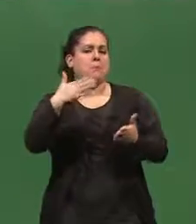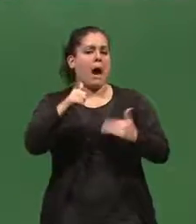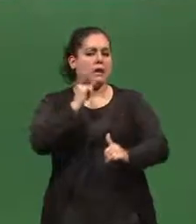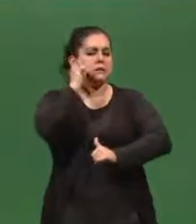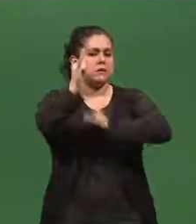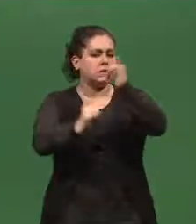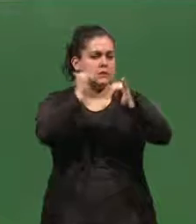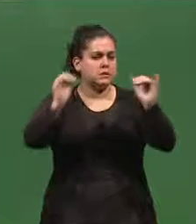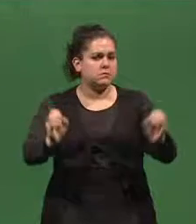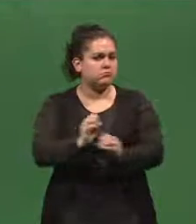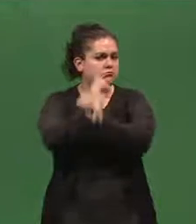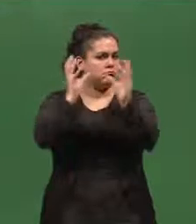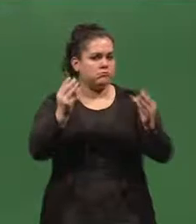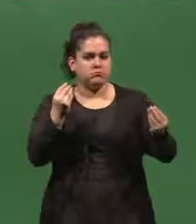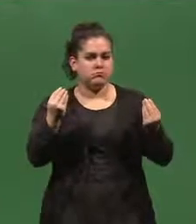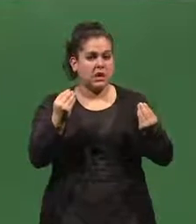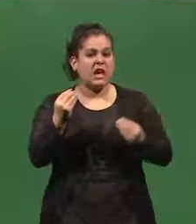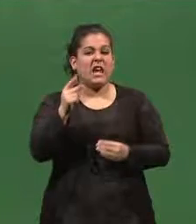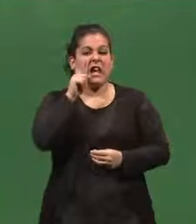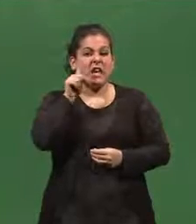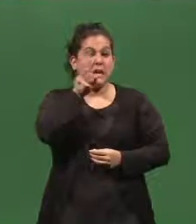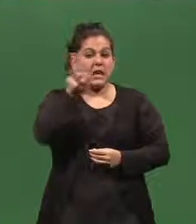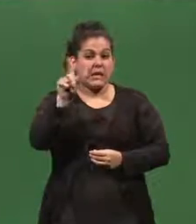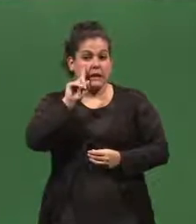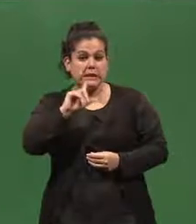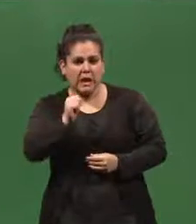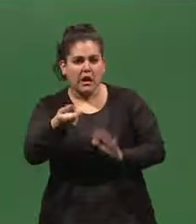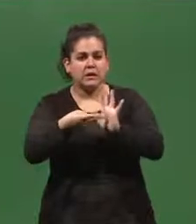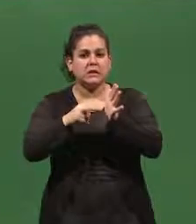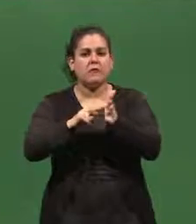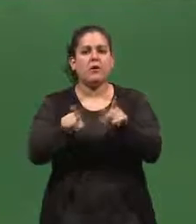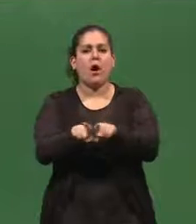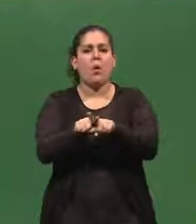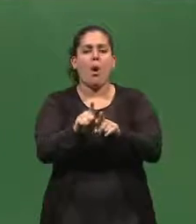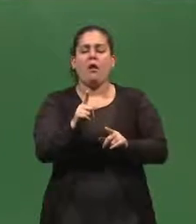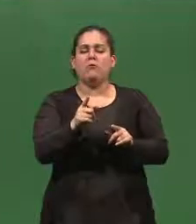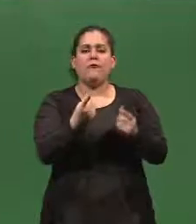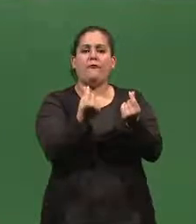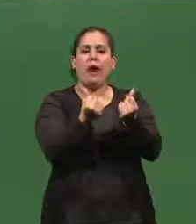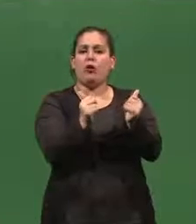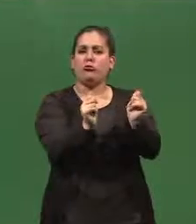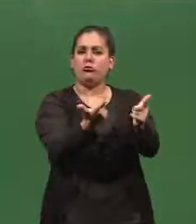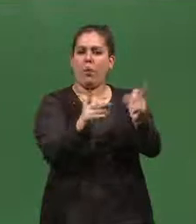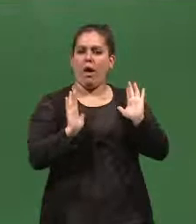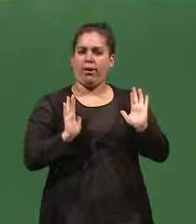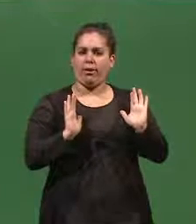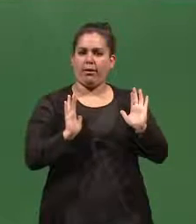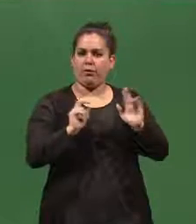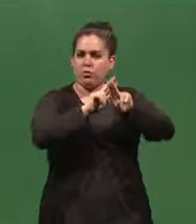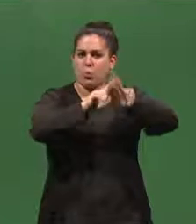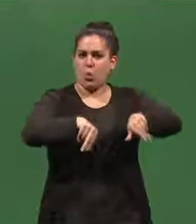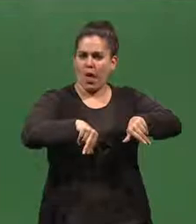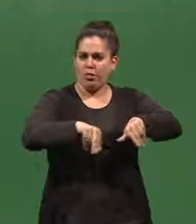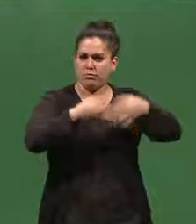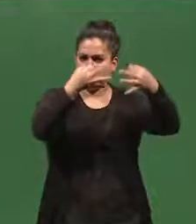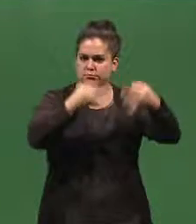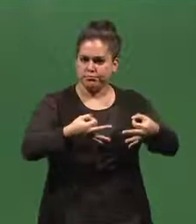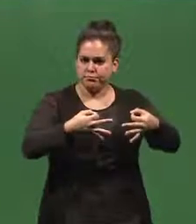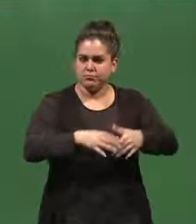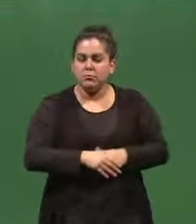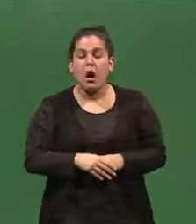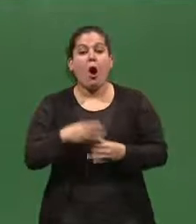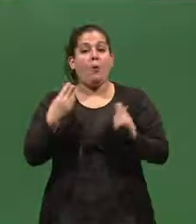mundano, diríamos, cosa irrita significa viciado de nulidad. La idea es que hay muchos fallos en la